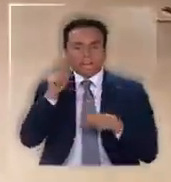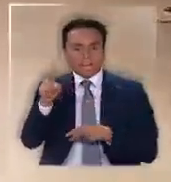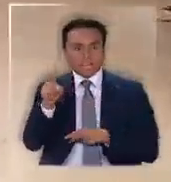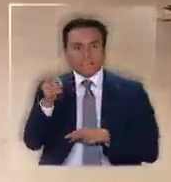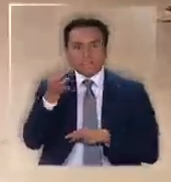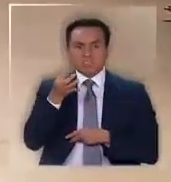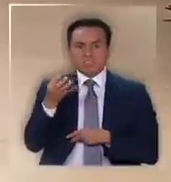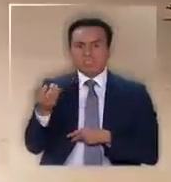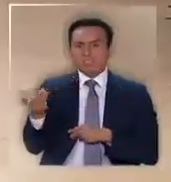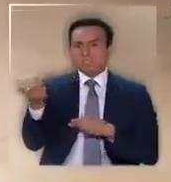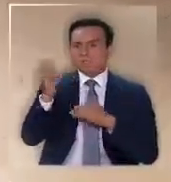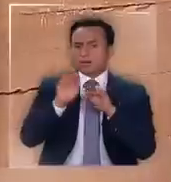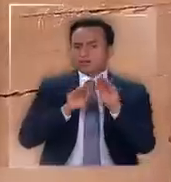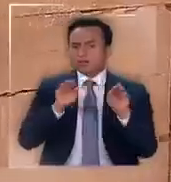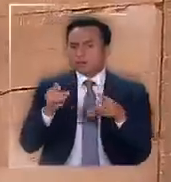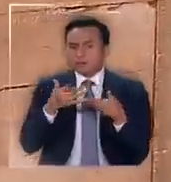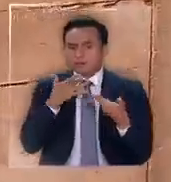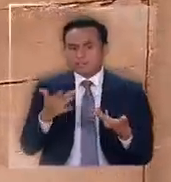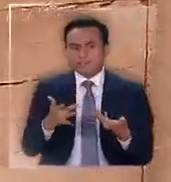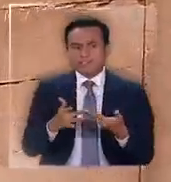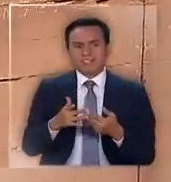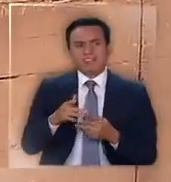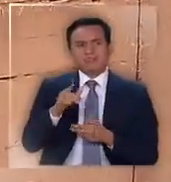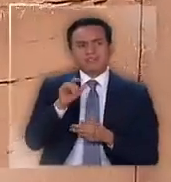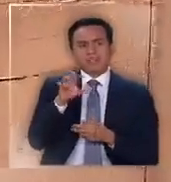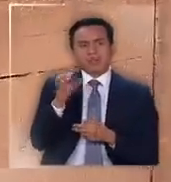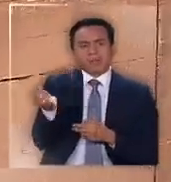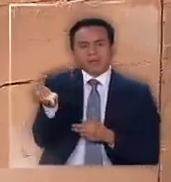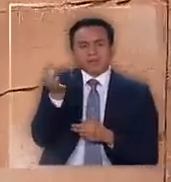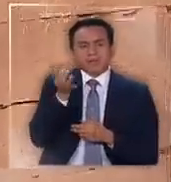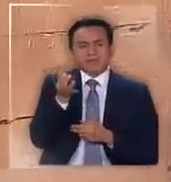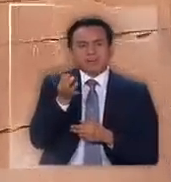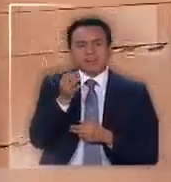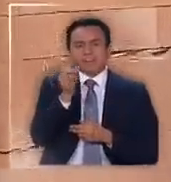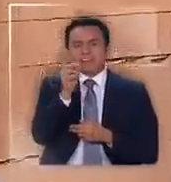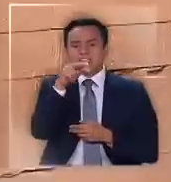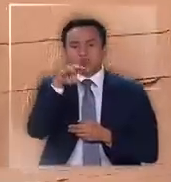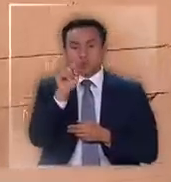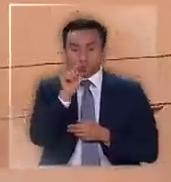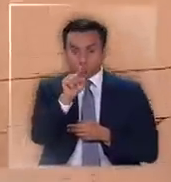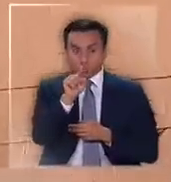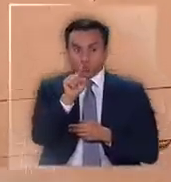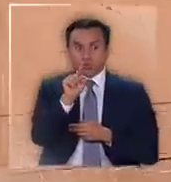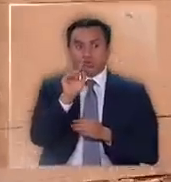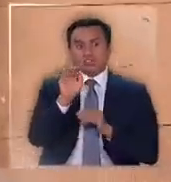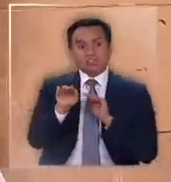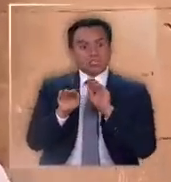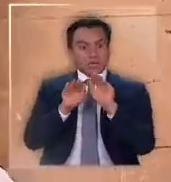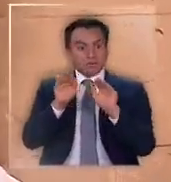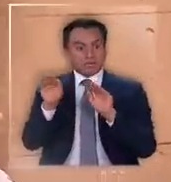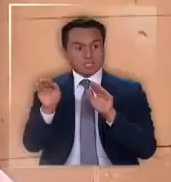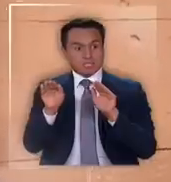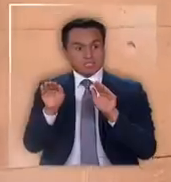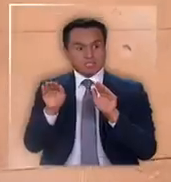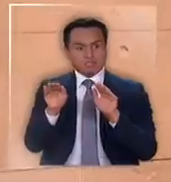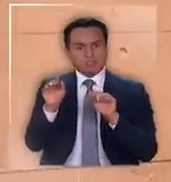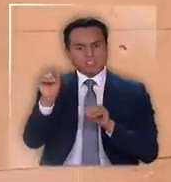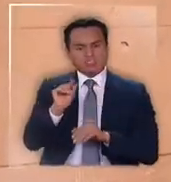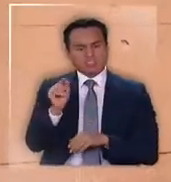no está llamando, porque... Gonzalo Chávez me dijo una vez, me dijo, Dino, cuando tú llamas, no tienes